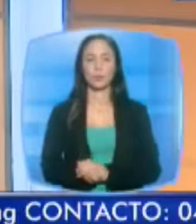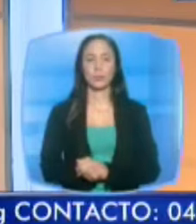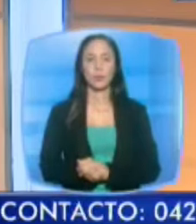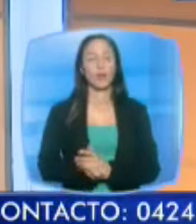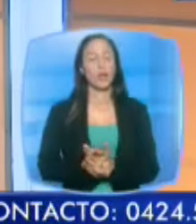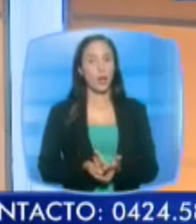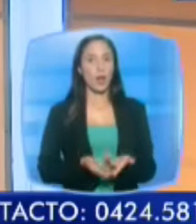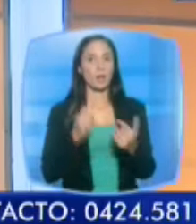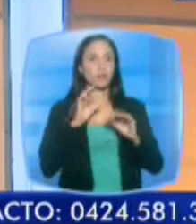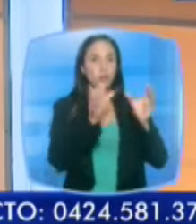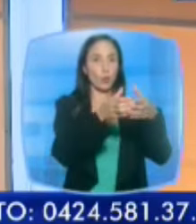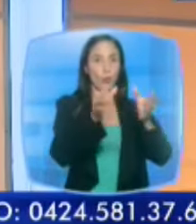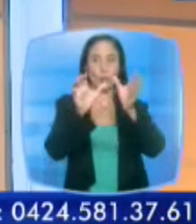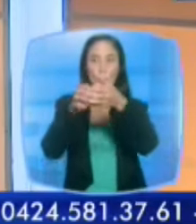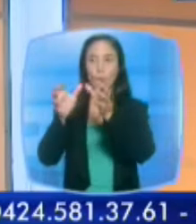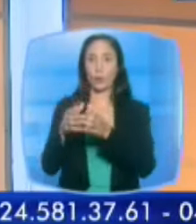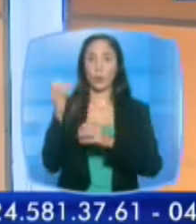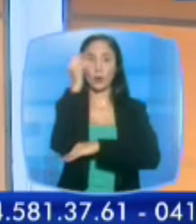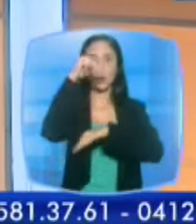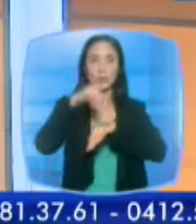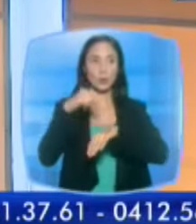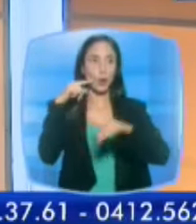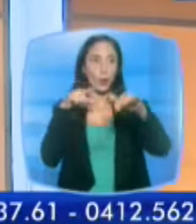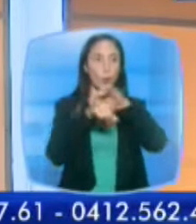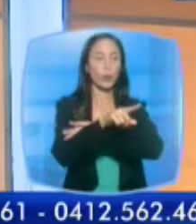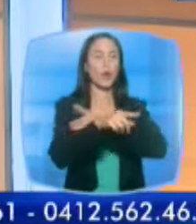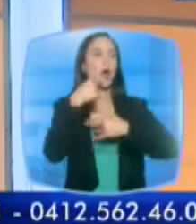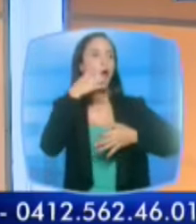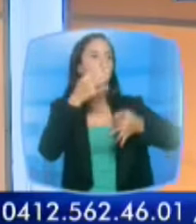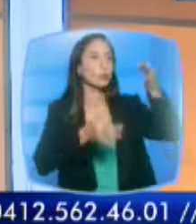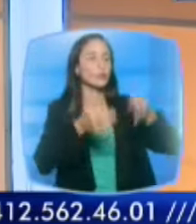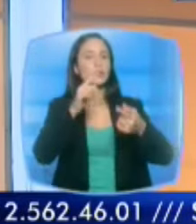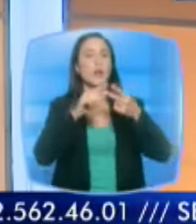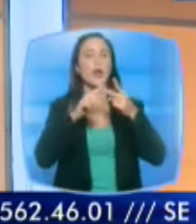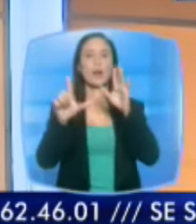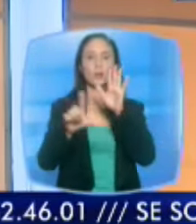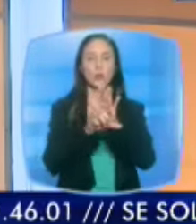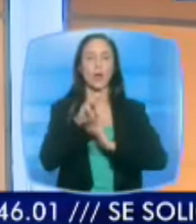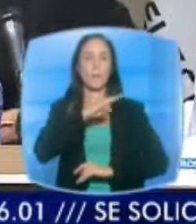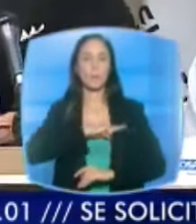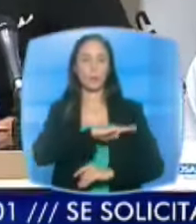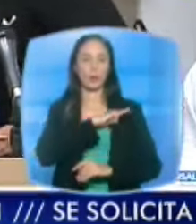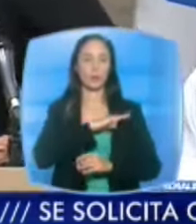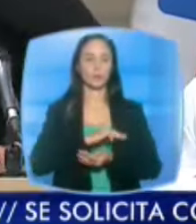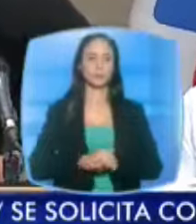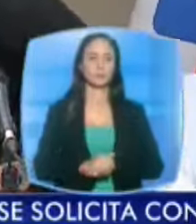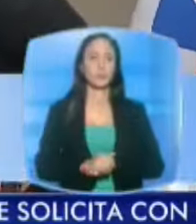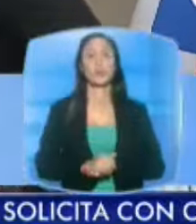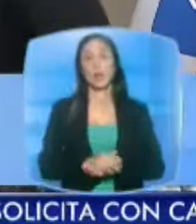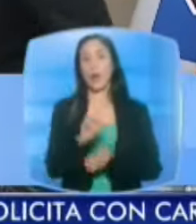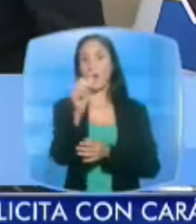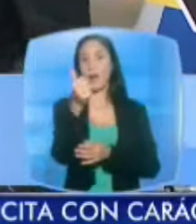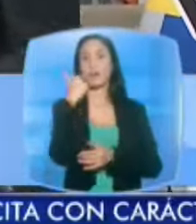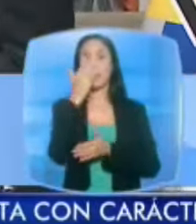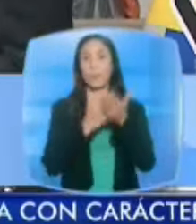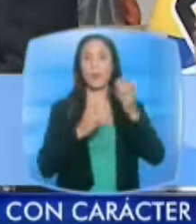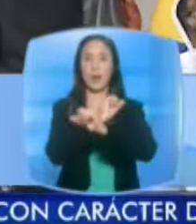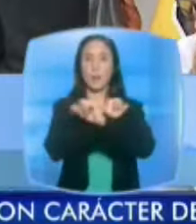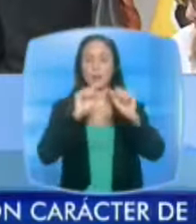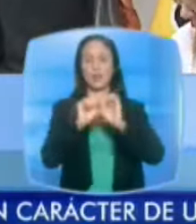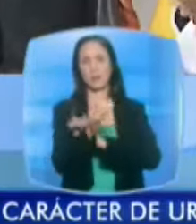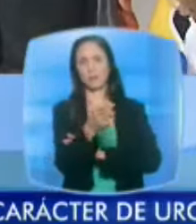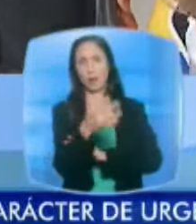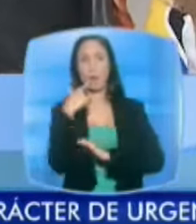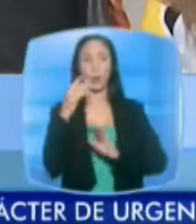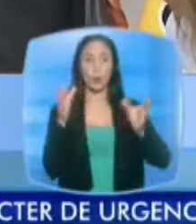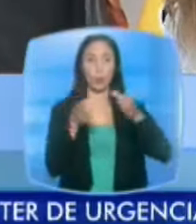2024-2025. Comisiones del Parlamento visitaron el Poder Judicial, Electoral y Moral. A las 10:30 de la mañana aproximadamente,